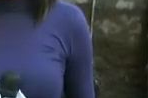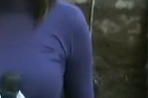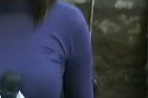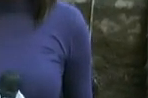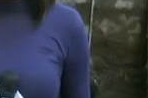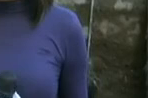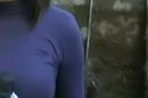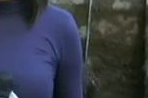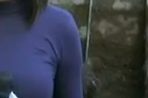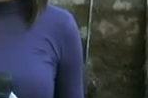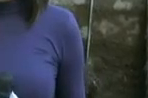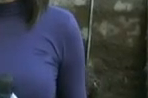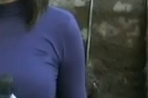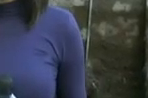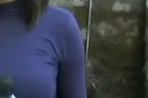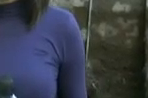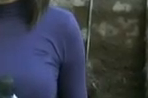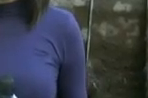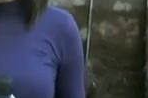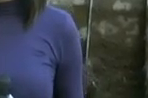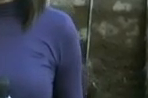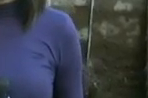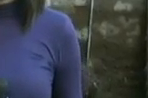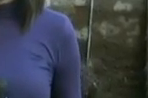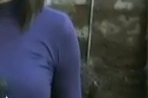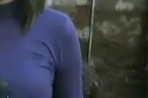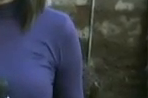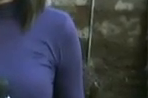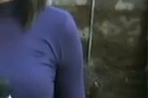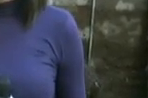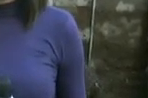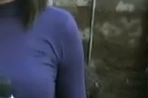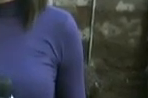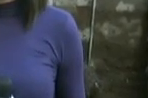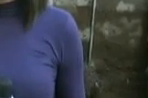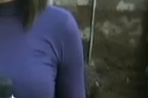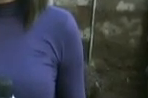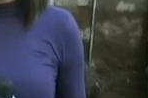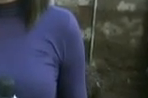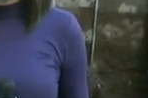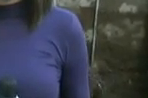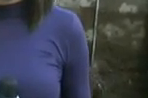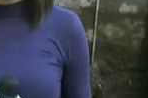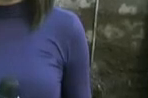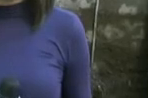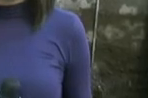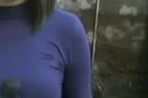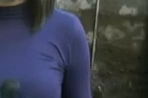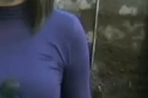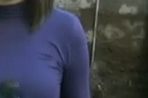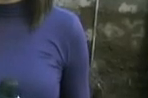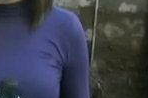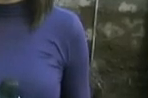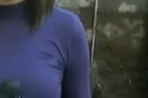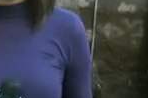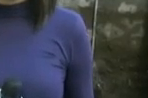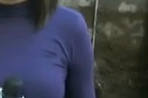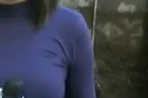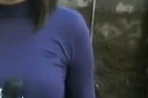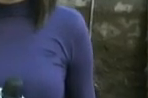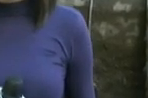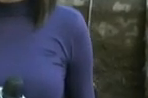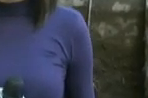a darle paso entonces a Fernanda Ceballos, ella está desde muy temprano en este punto. Fer, ¿qué novedades nos tienes al momento? ¿Dónde te encuentras?